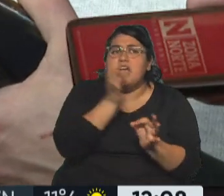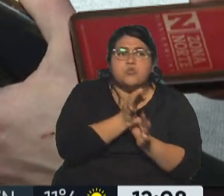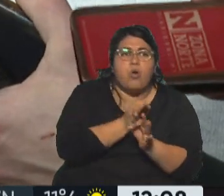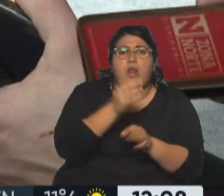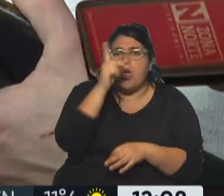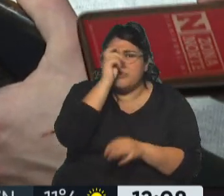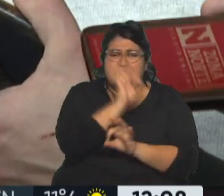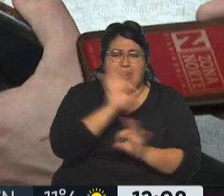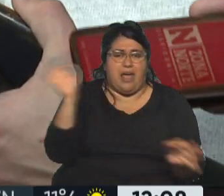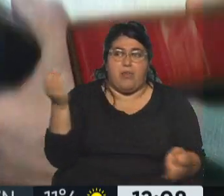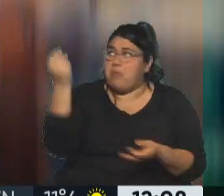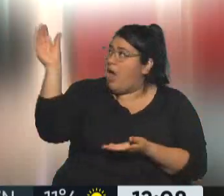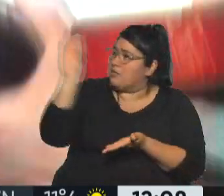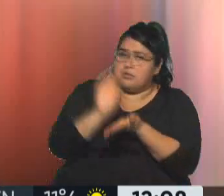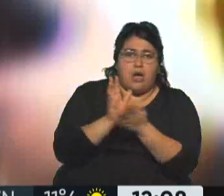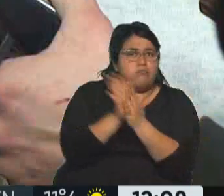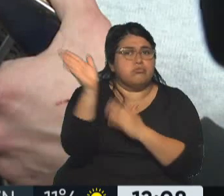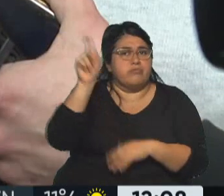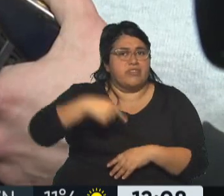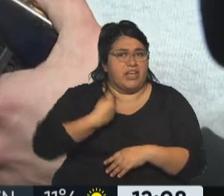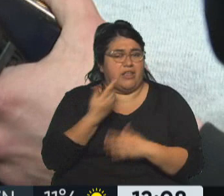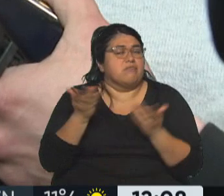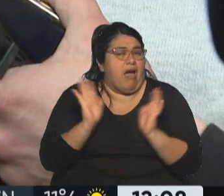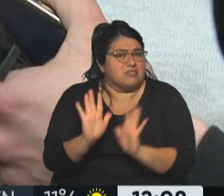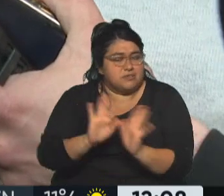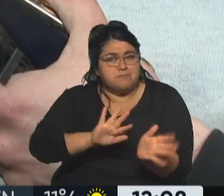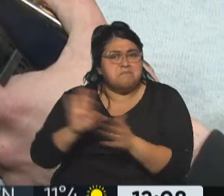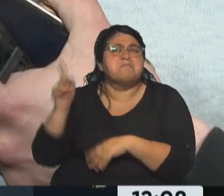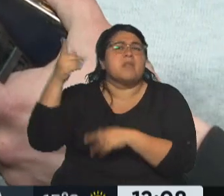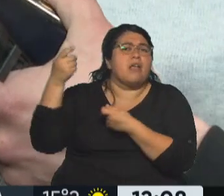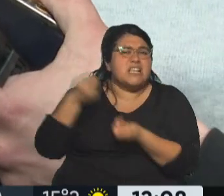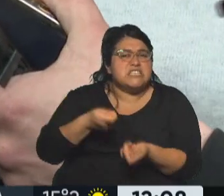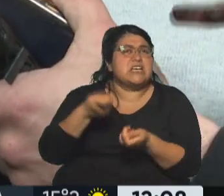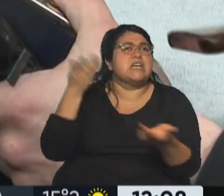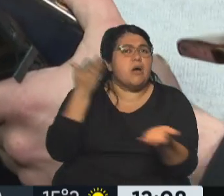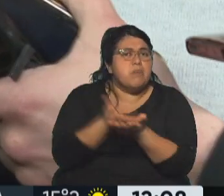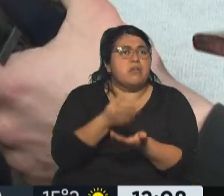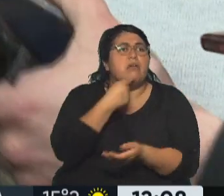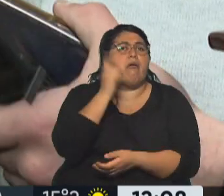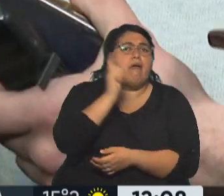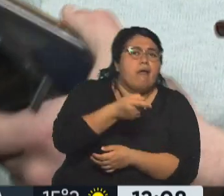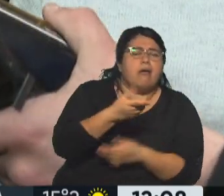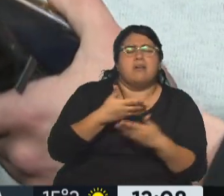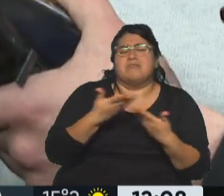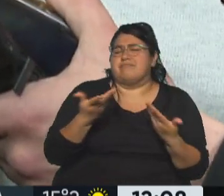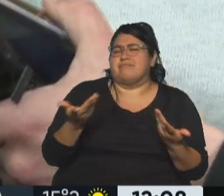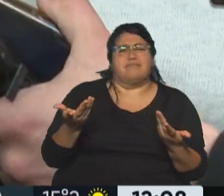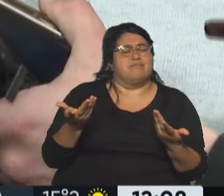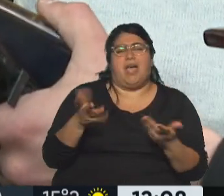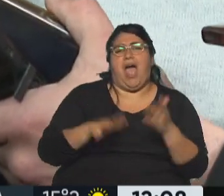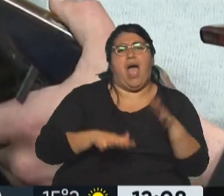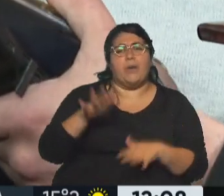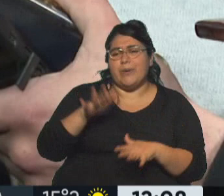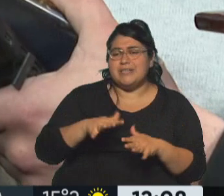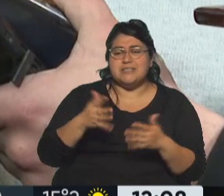todo eso se fue por la fuga de capitales la verdad que que exijan que condiciones que a veces